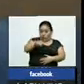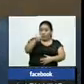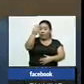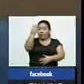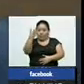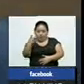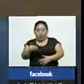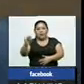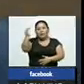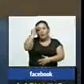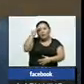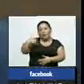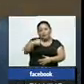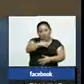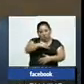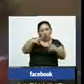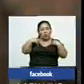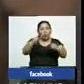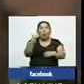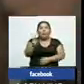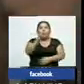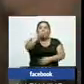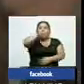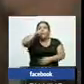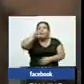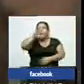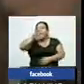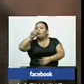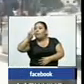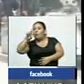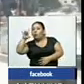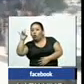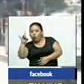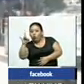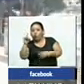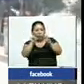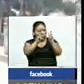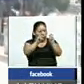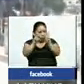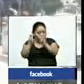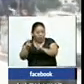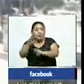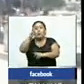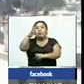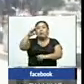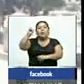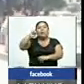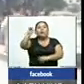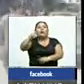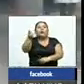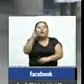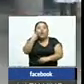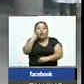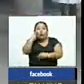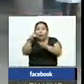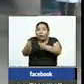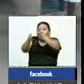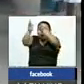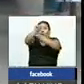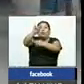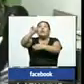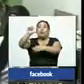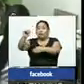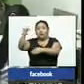las autoridades de salud contabilizan 1,328 casos. El 60% proceden del Instituto Salvadoreño del Seguro